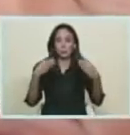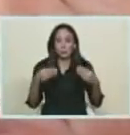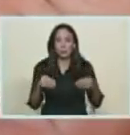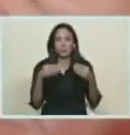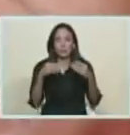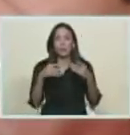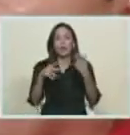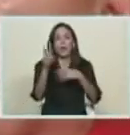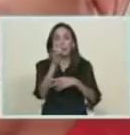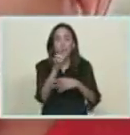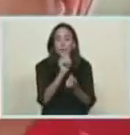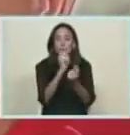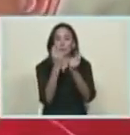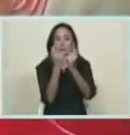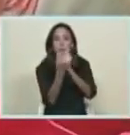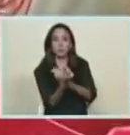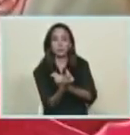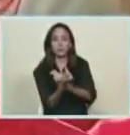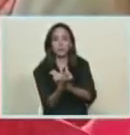Venezuela se convirtió